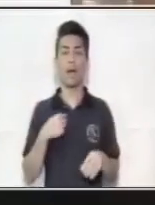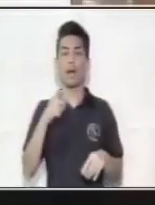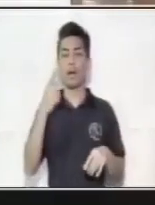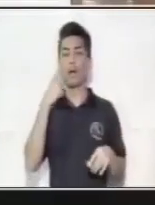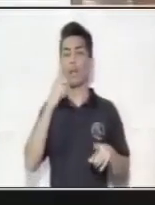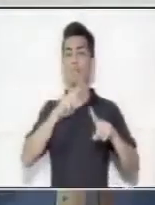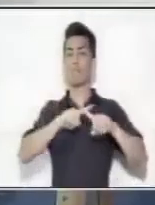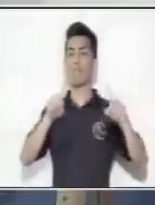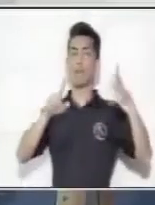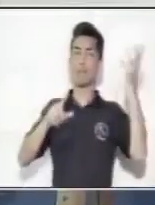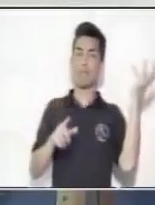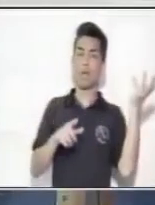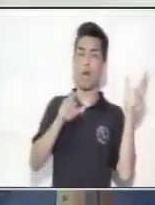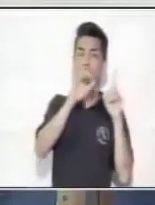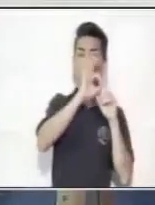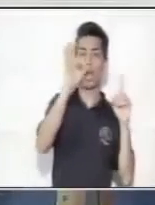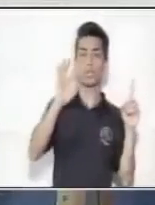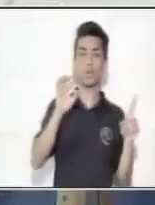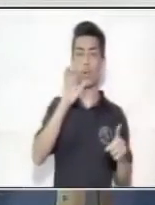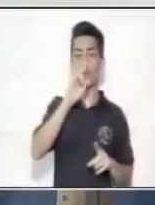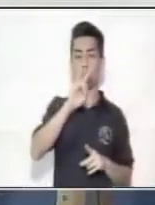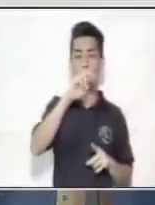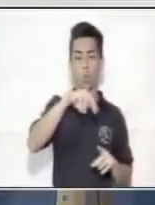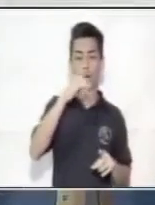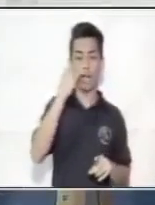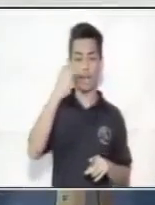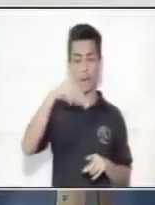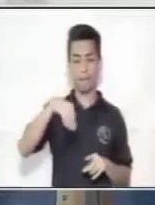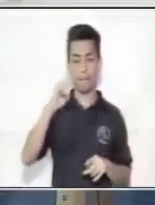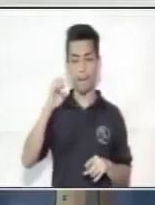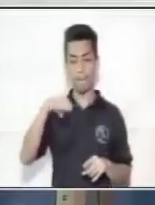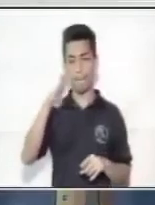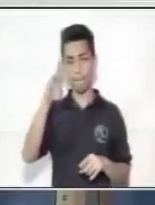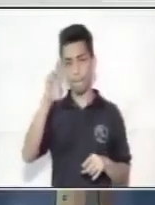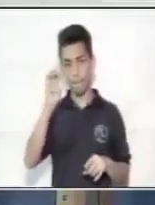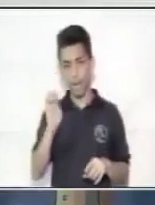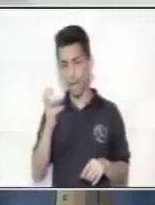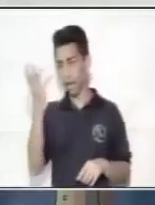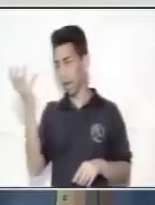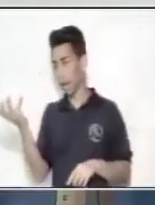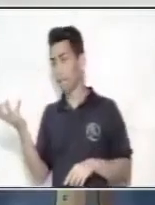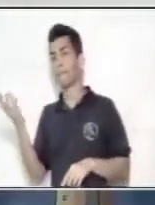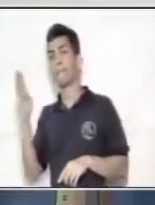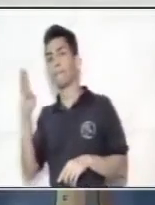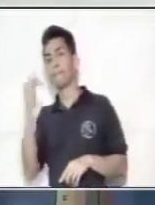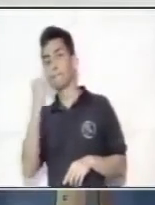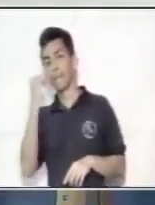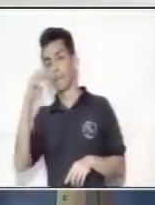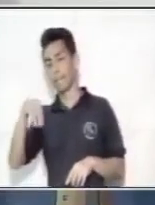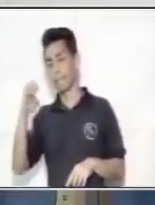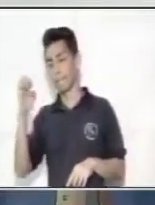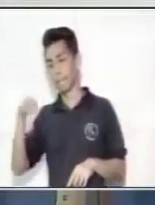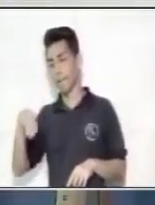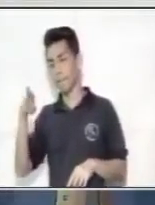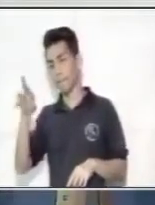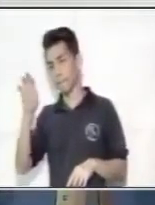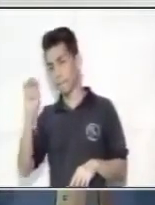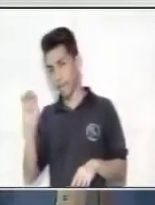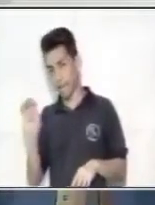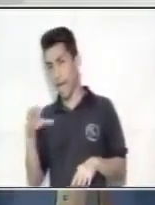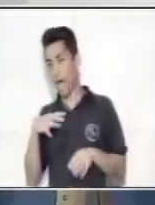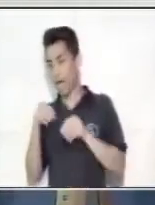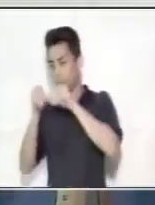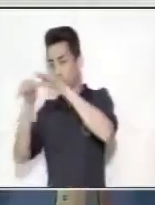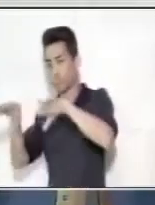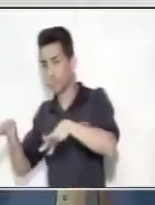una oración unimembre y bimembre, y dentro de las oraciones simples y compuestas Vamos a lograr realizar cada uno de estos ejercicios en casa